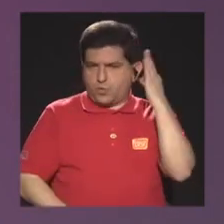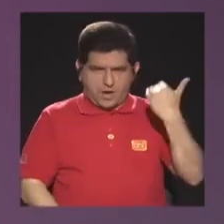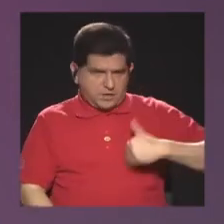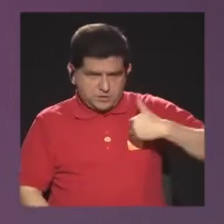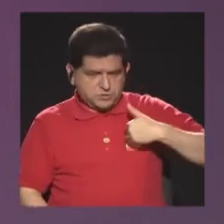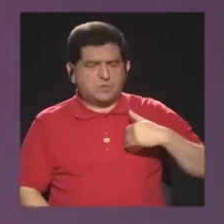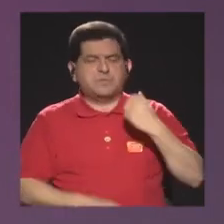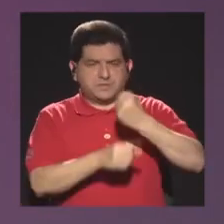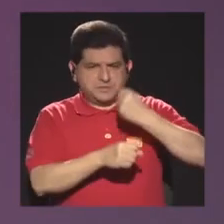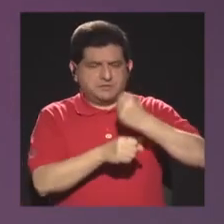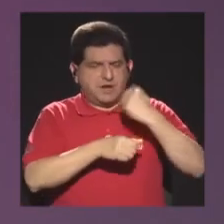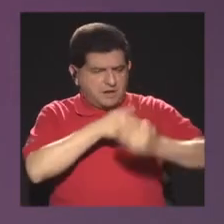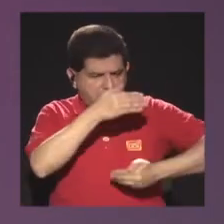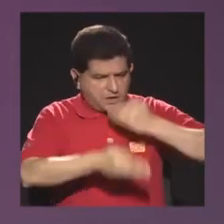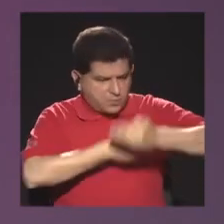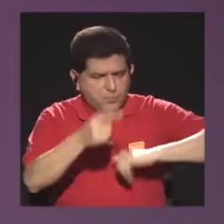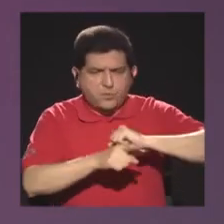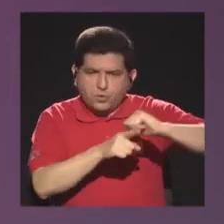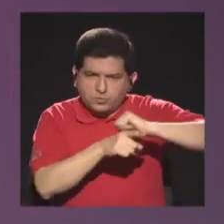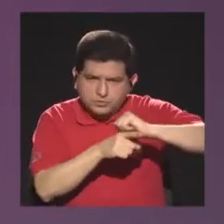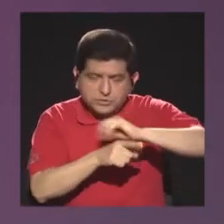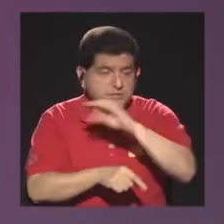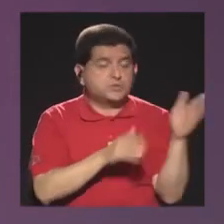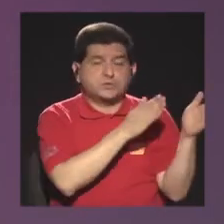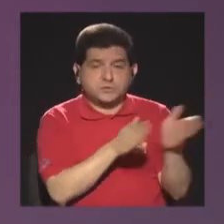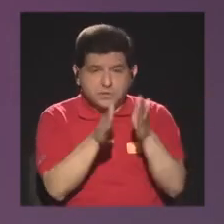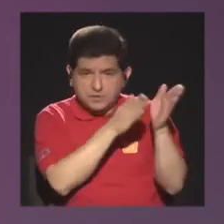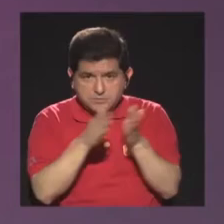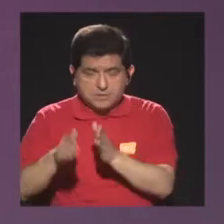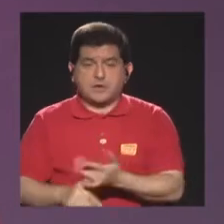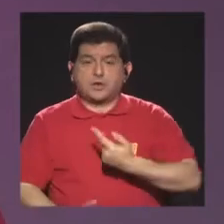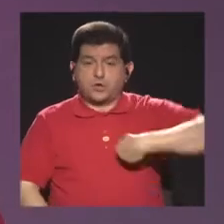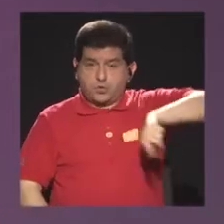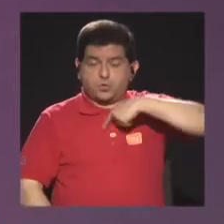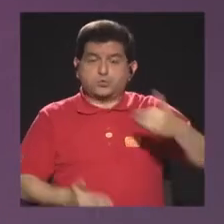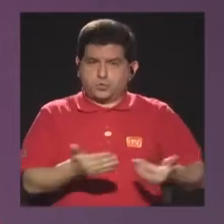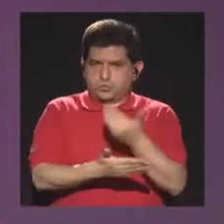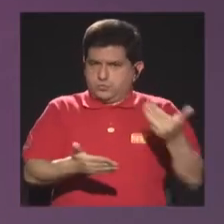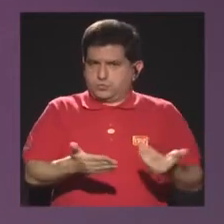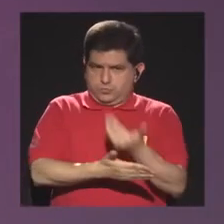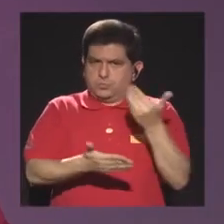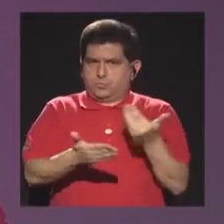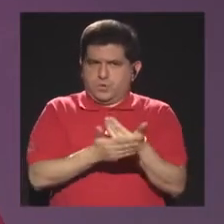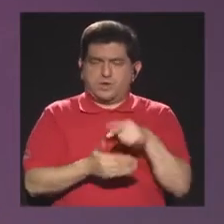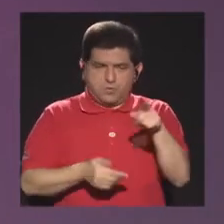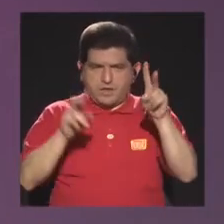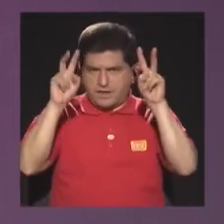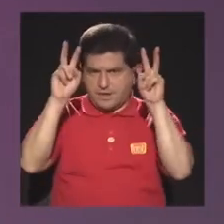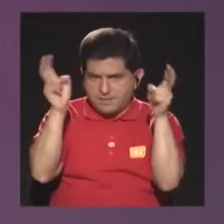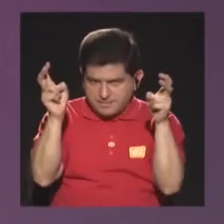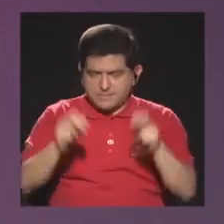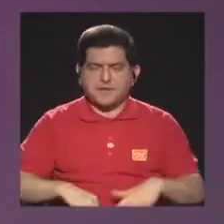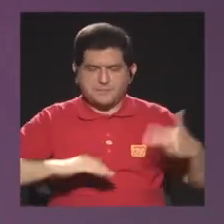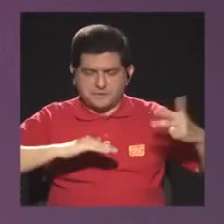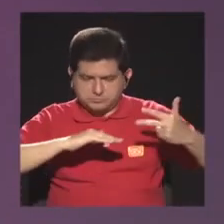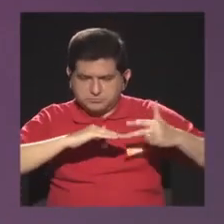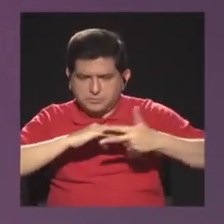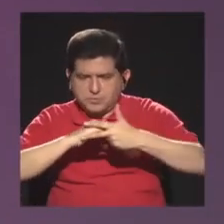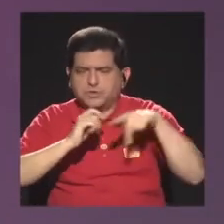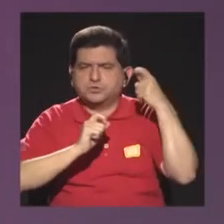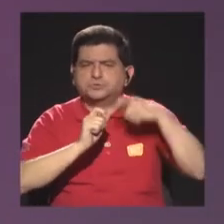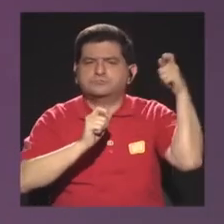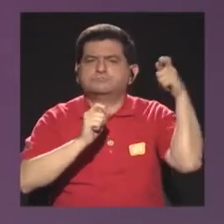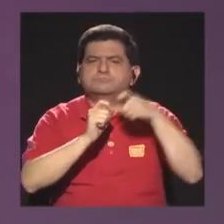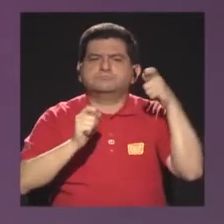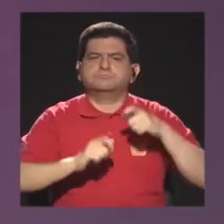los procesos de capacitación y formación para estar actualizadas en la materia portuaria